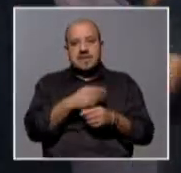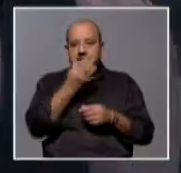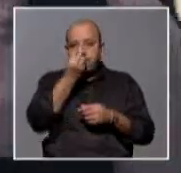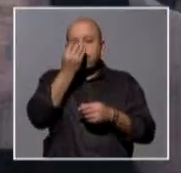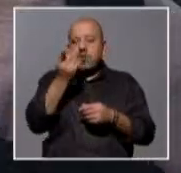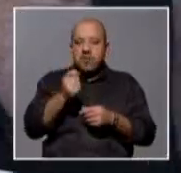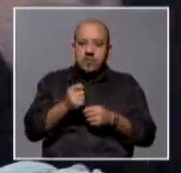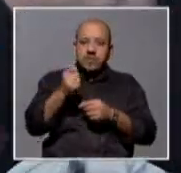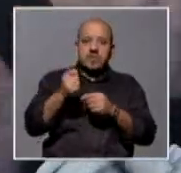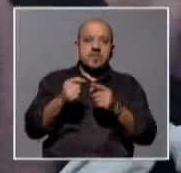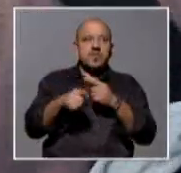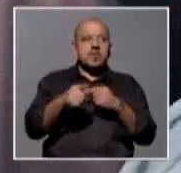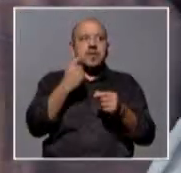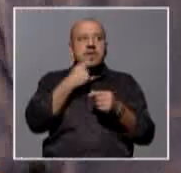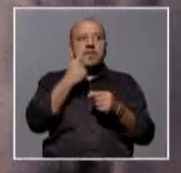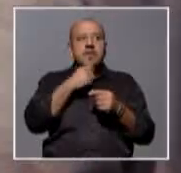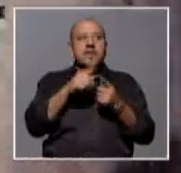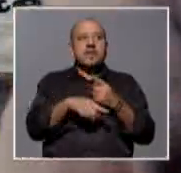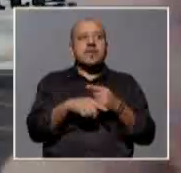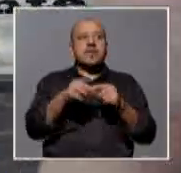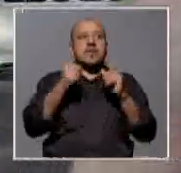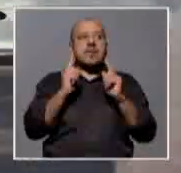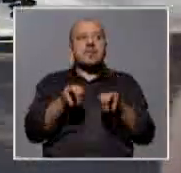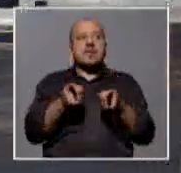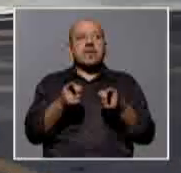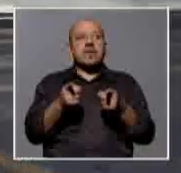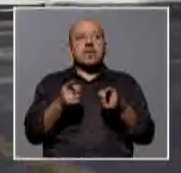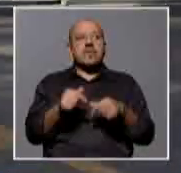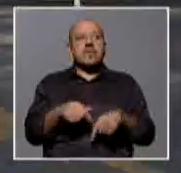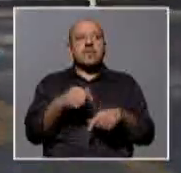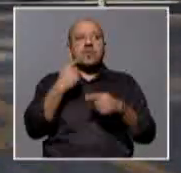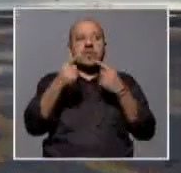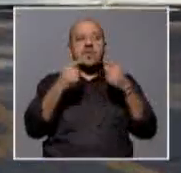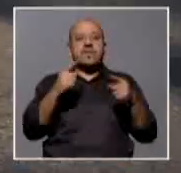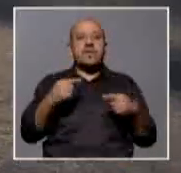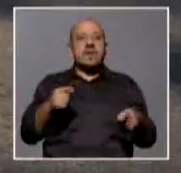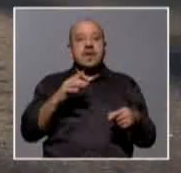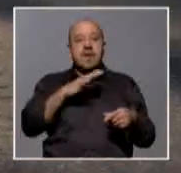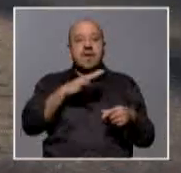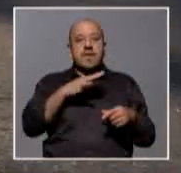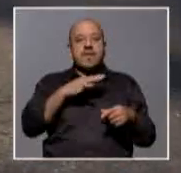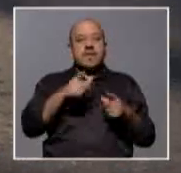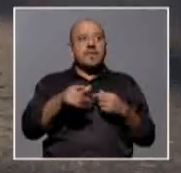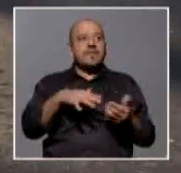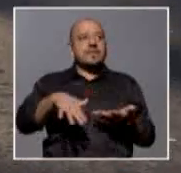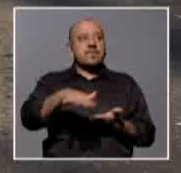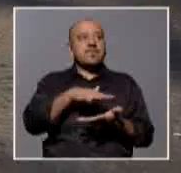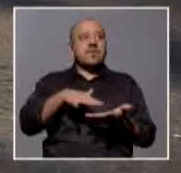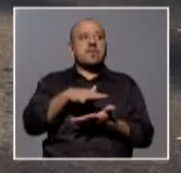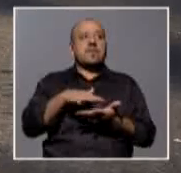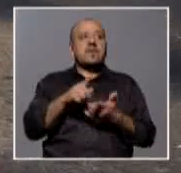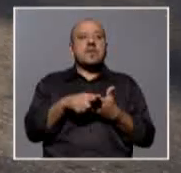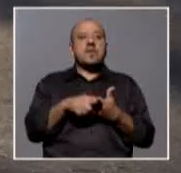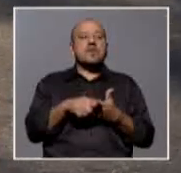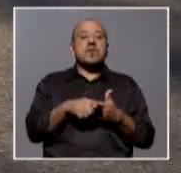las que le faltan un par de pétalos. Margaritas que también están por distintas partes, en canteros y en plazas y en rincones